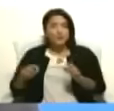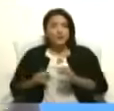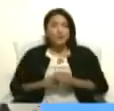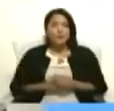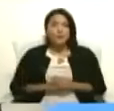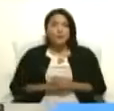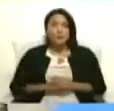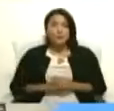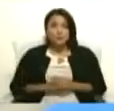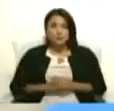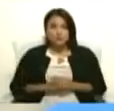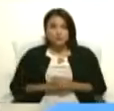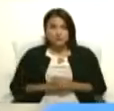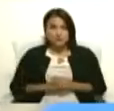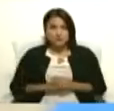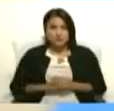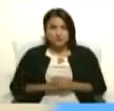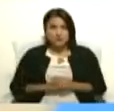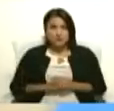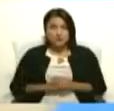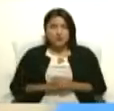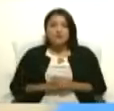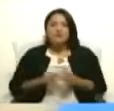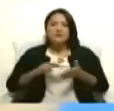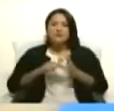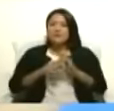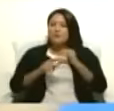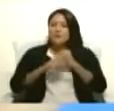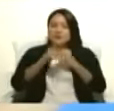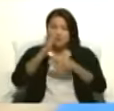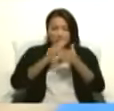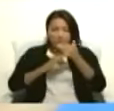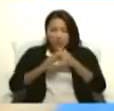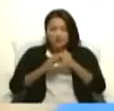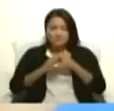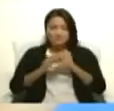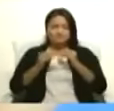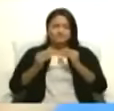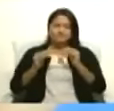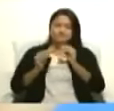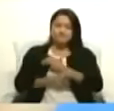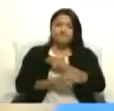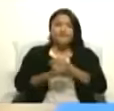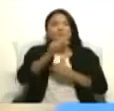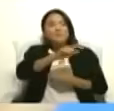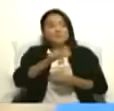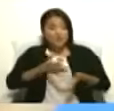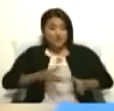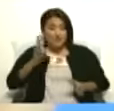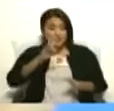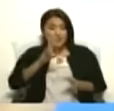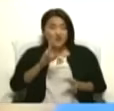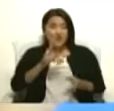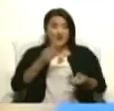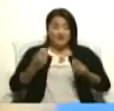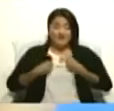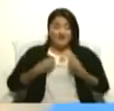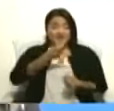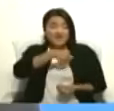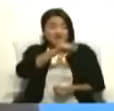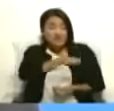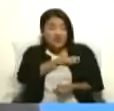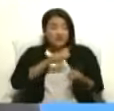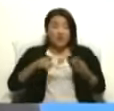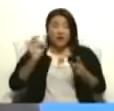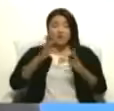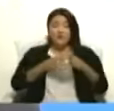capacidad y honradez los que desde Miami los de los que desde Madrid porque son tan cobardes que no son